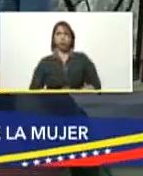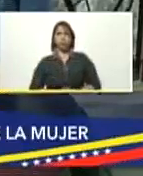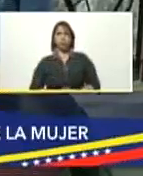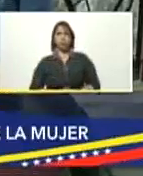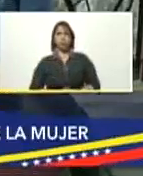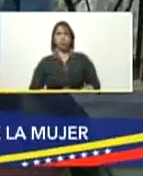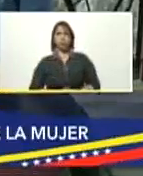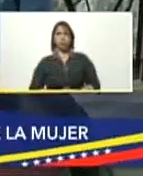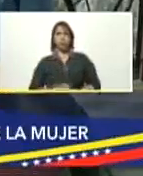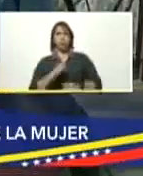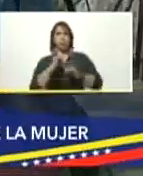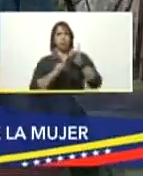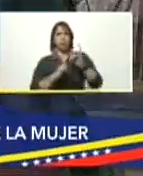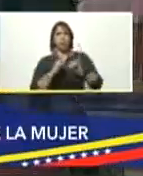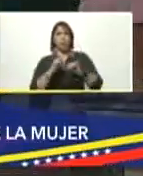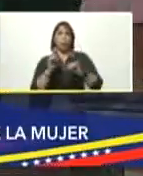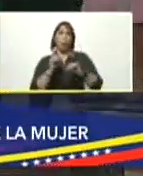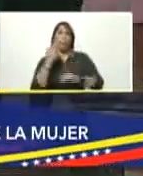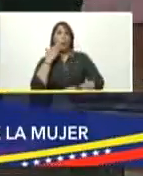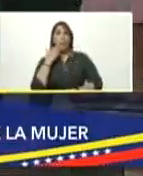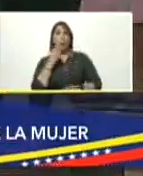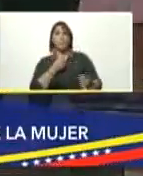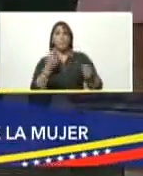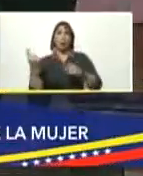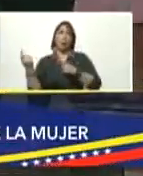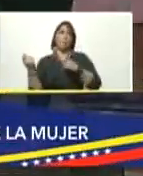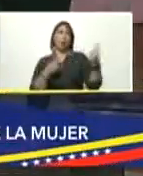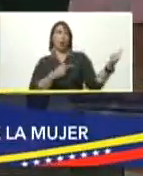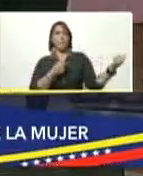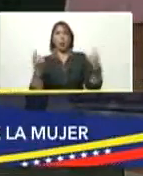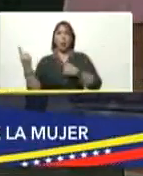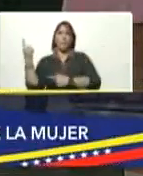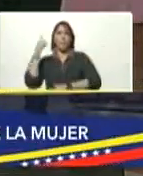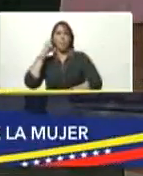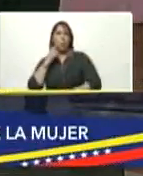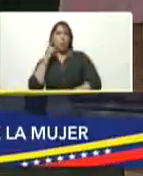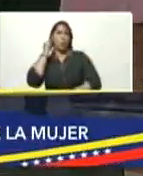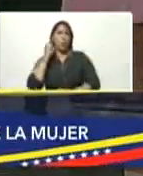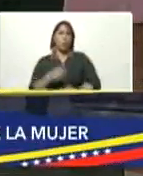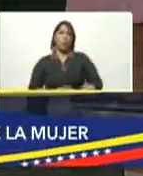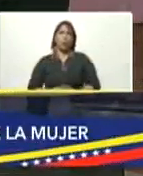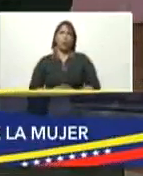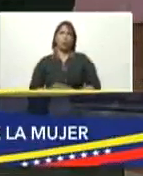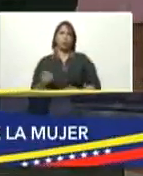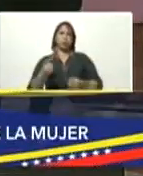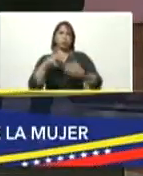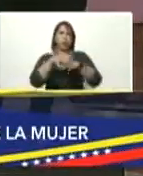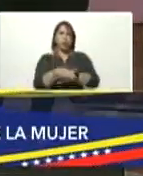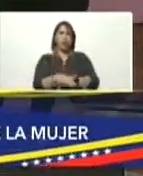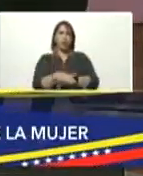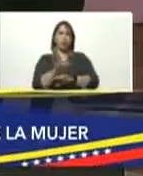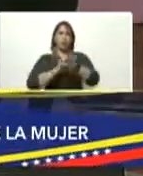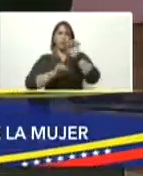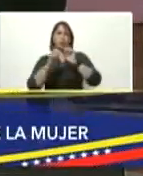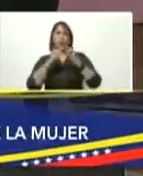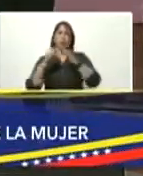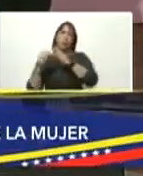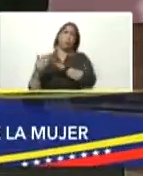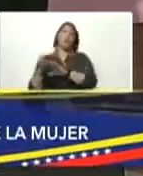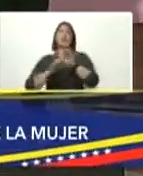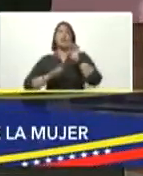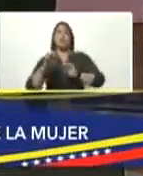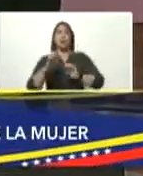materno infantil, por ese ruleteo que tienen las mujeres embarazadas, involucrando a las defensoras comunales para evitar que tengamos mujeres